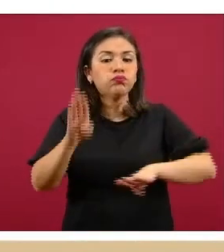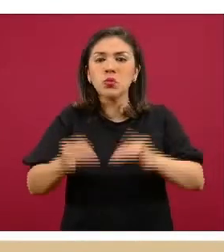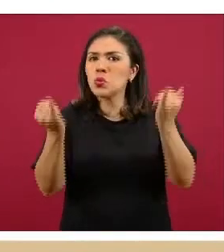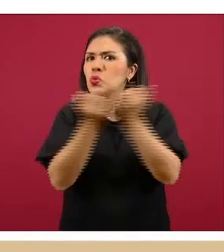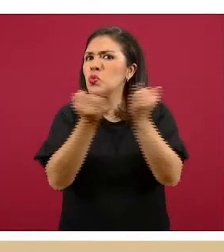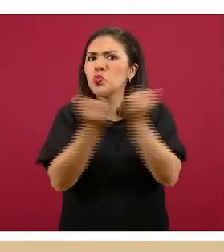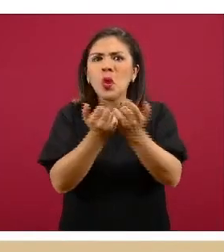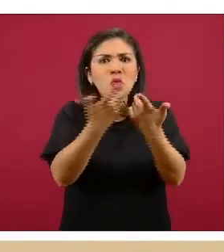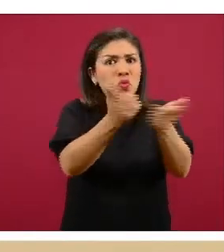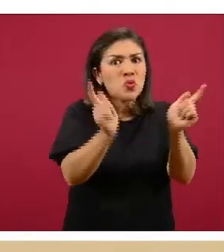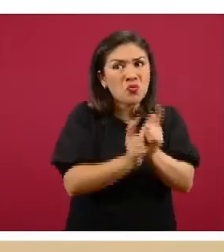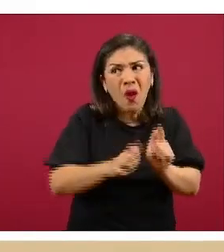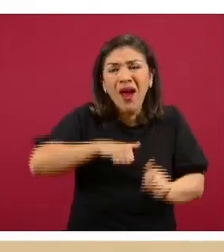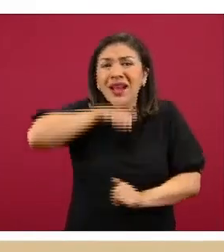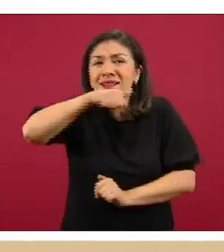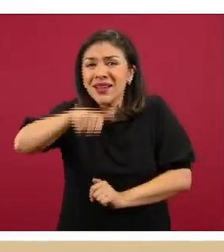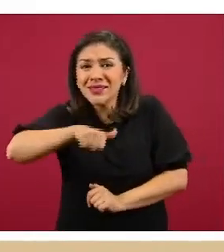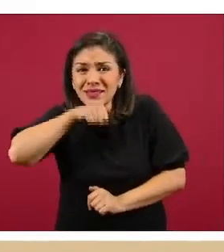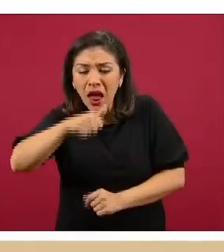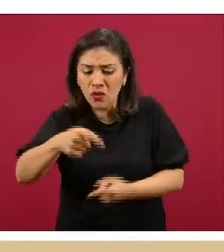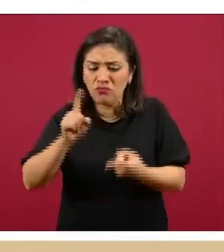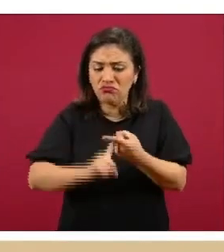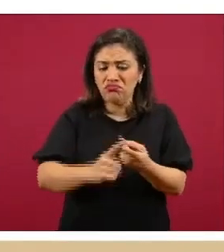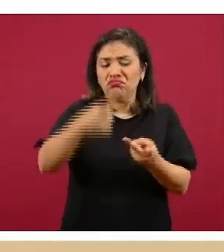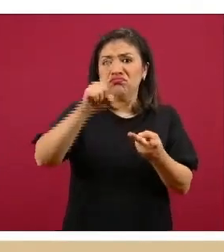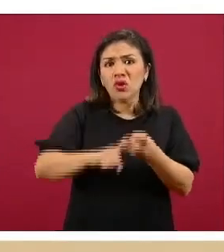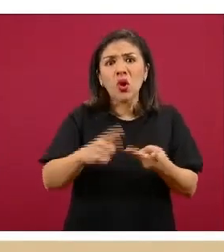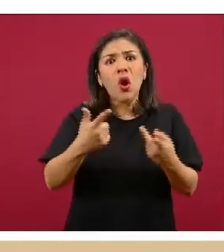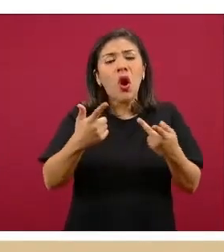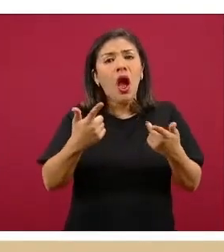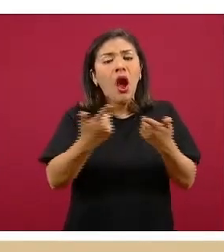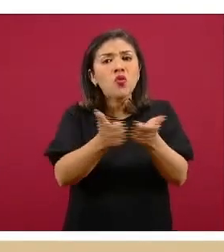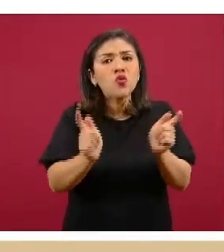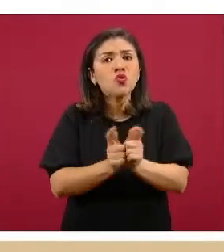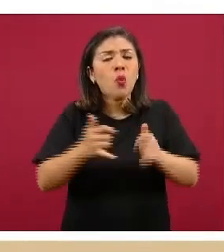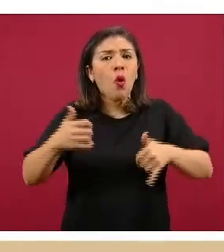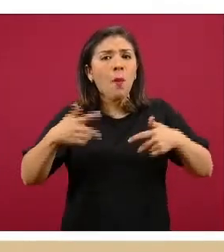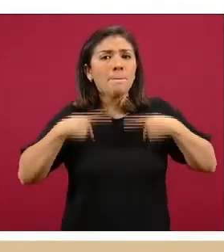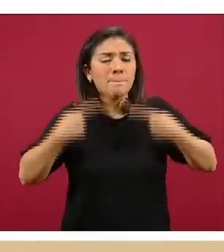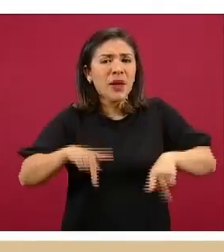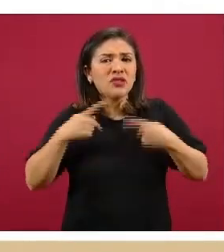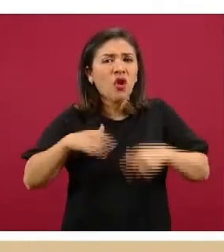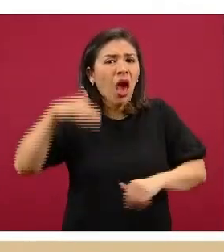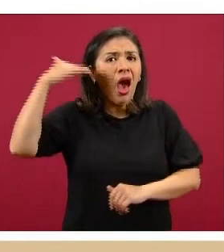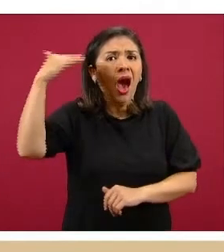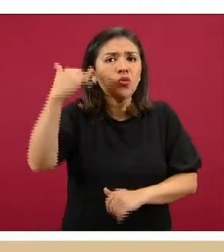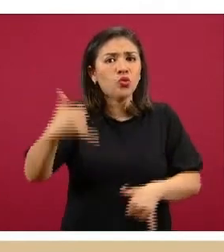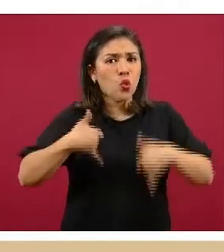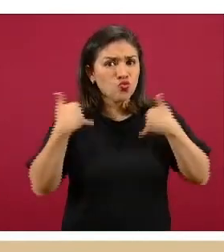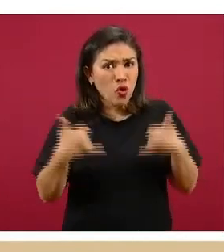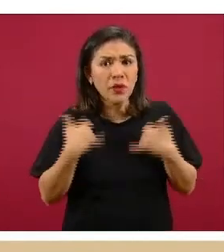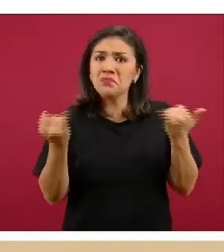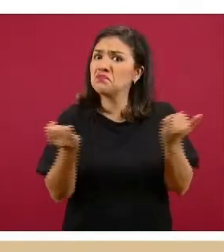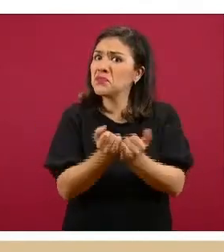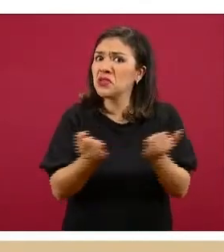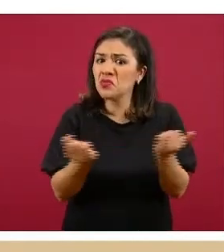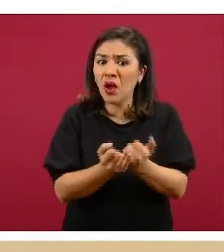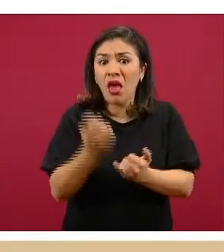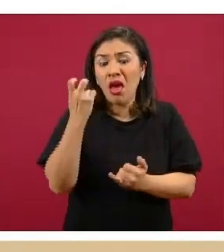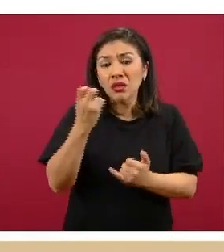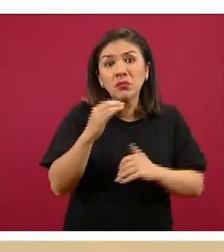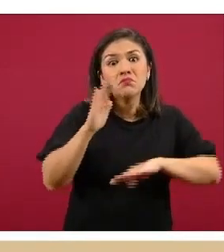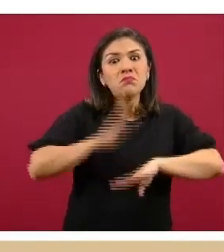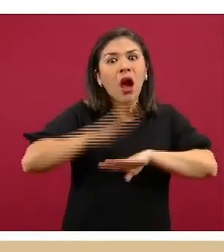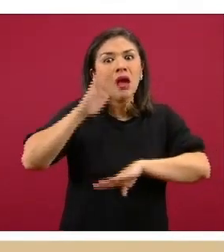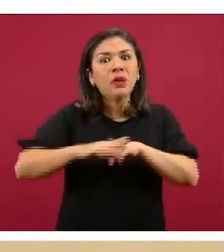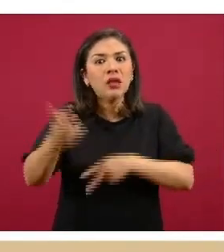grupos de adultos mayores, pero también en los adultos jóvenes. Y como podemos ver, aunque ya en los adultos jóvenes este exceso de